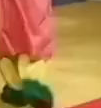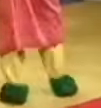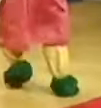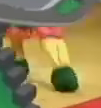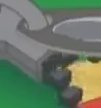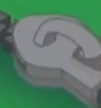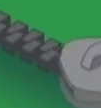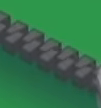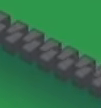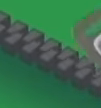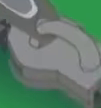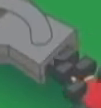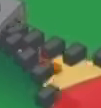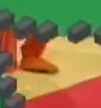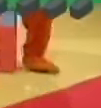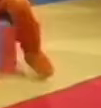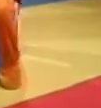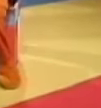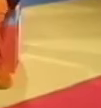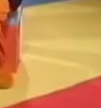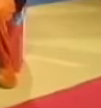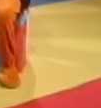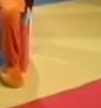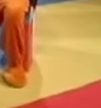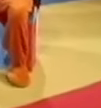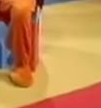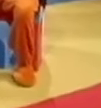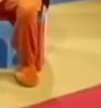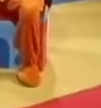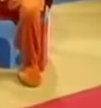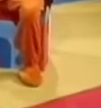¡Para que ahí, señor! ¡Tieso!